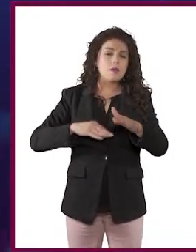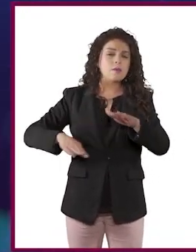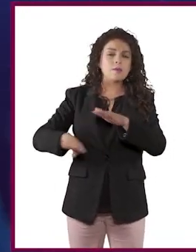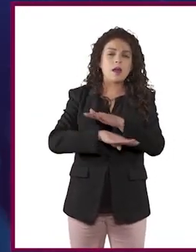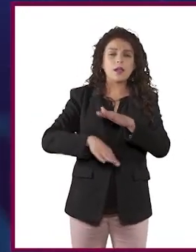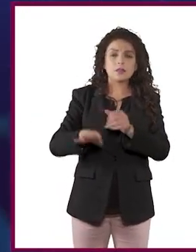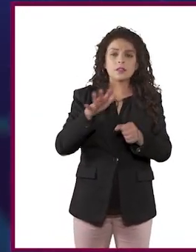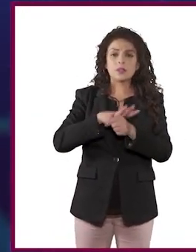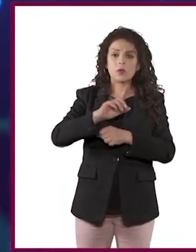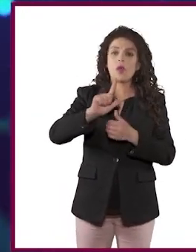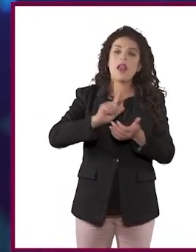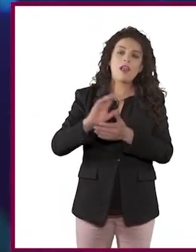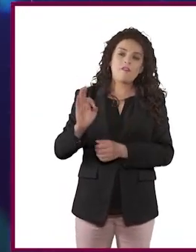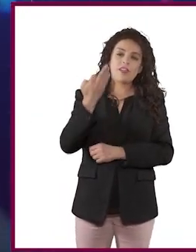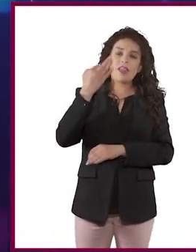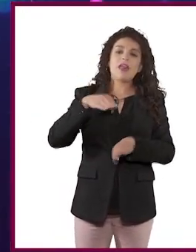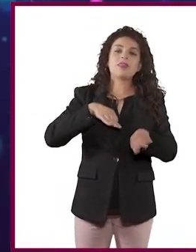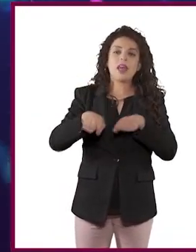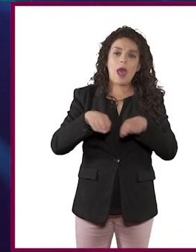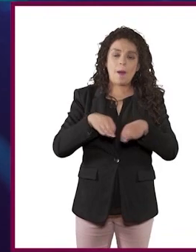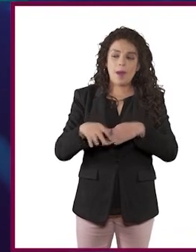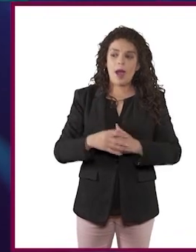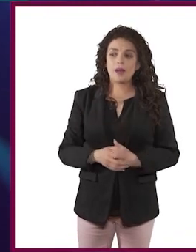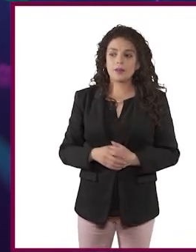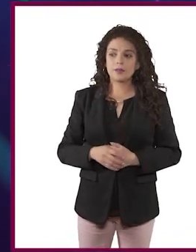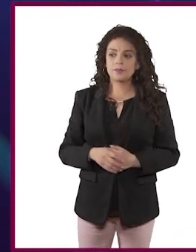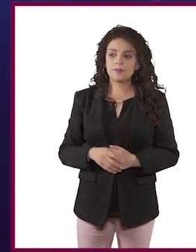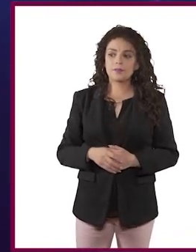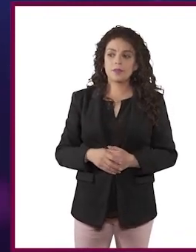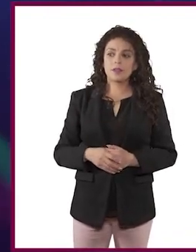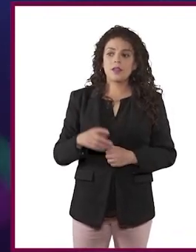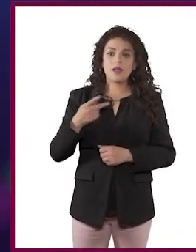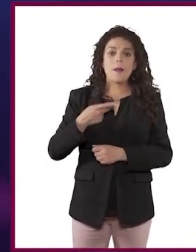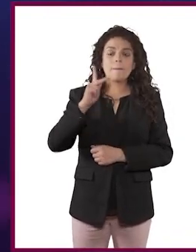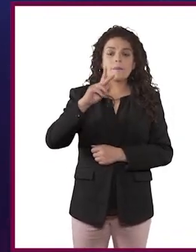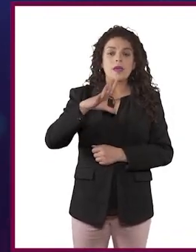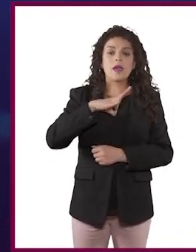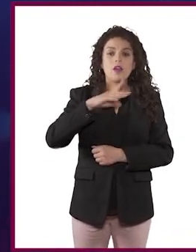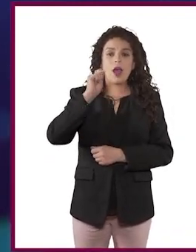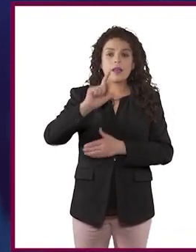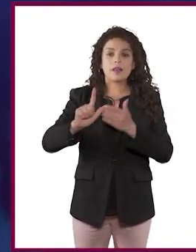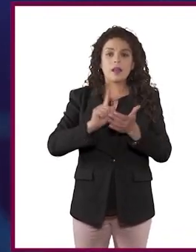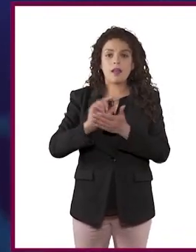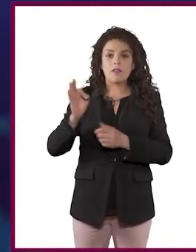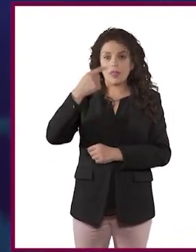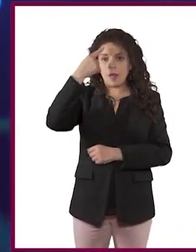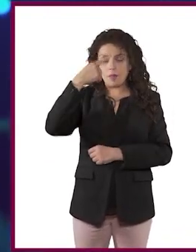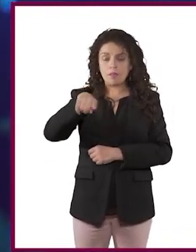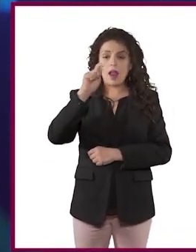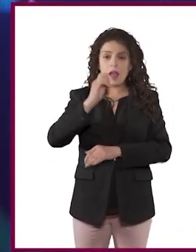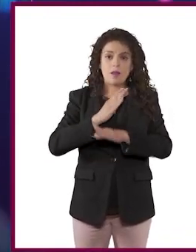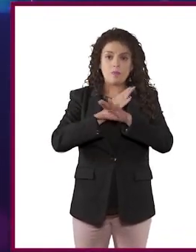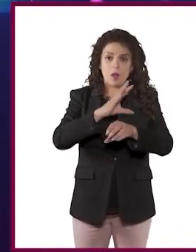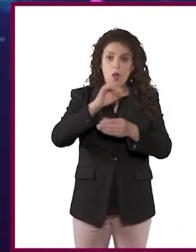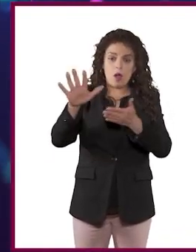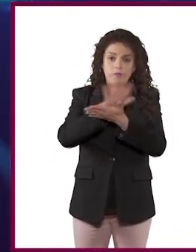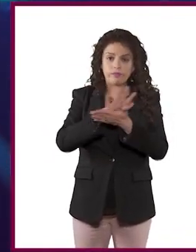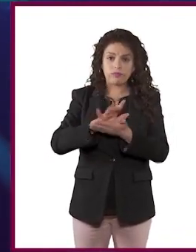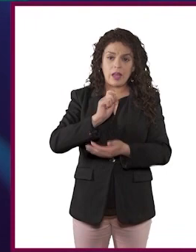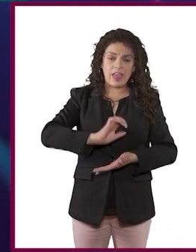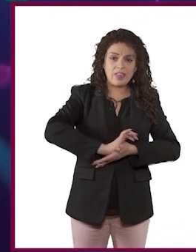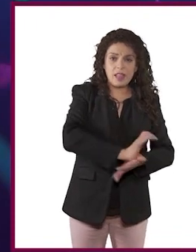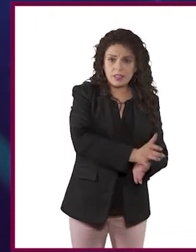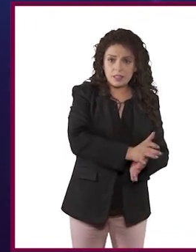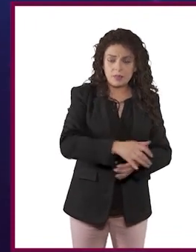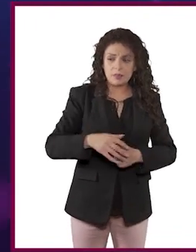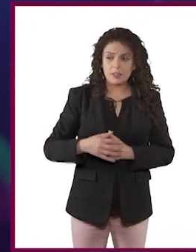básica es la Ley Federal del Trabajo, pero tenemos la Ley Federal para prevenir y eliminar la discriminación.